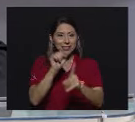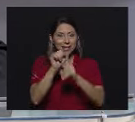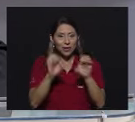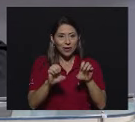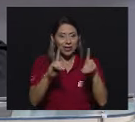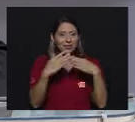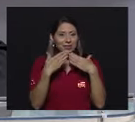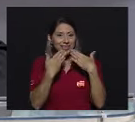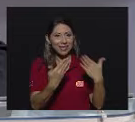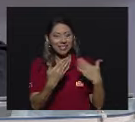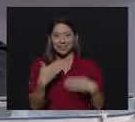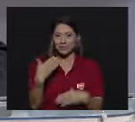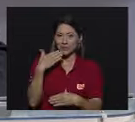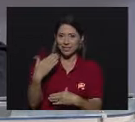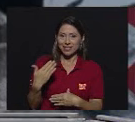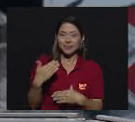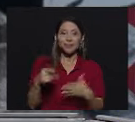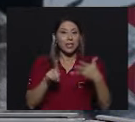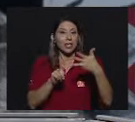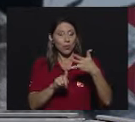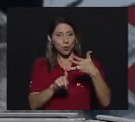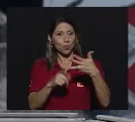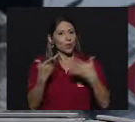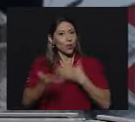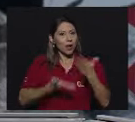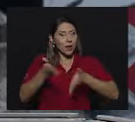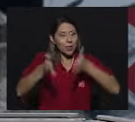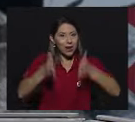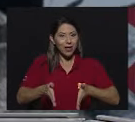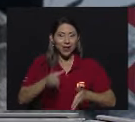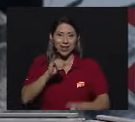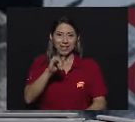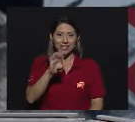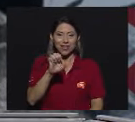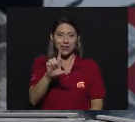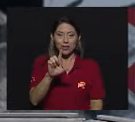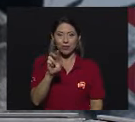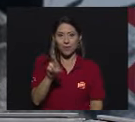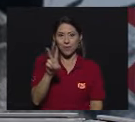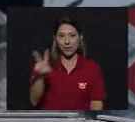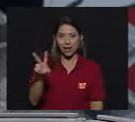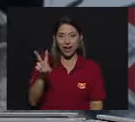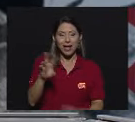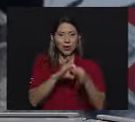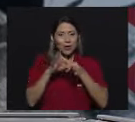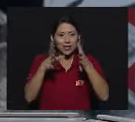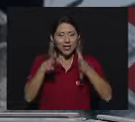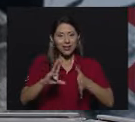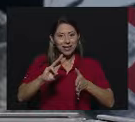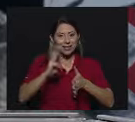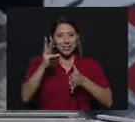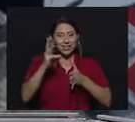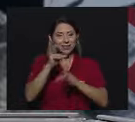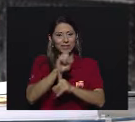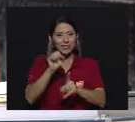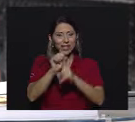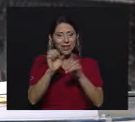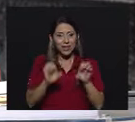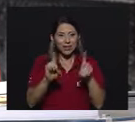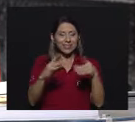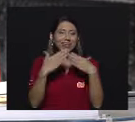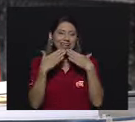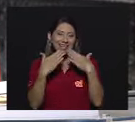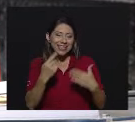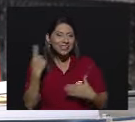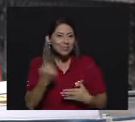Gracias por estar con nosotros. Muchas gracias. Y una vez más, nuestra asidua colaboradora Isabel Román Vega, coordinadora del Sexto Estado de la Educación. Muchas